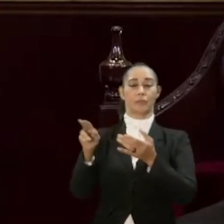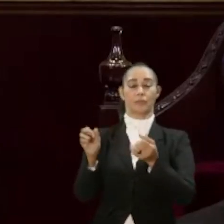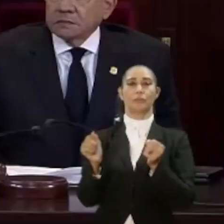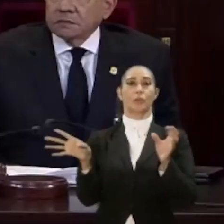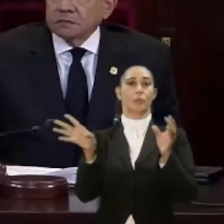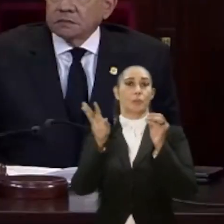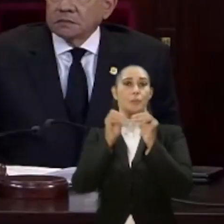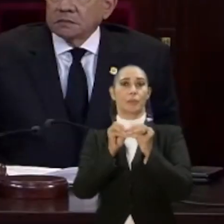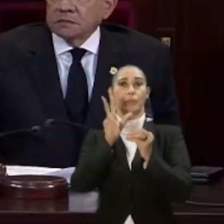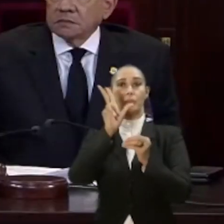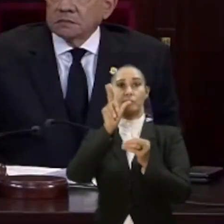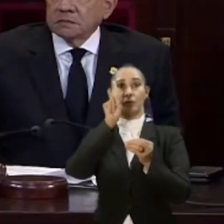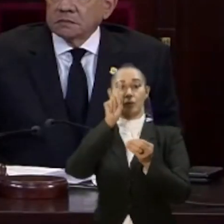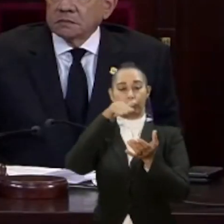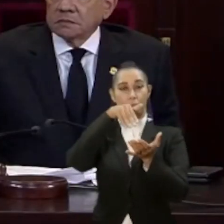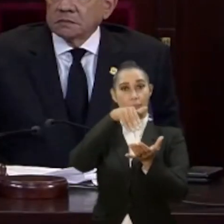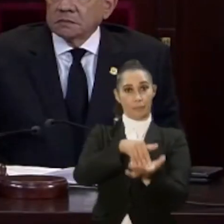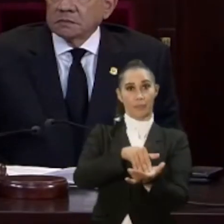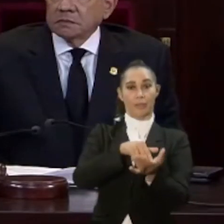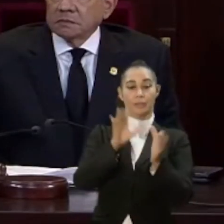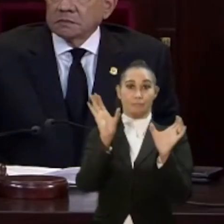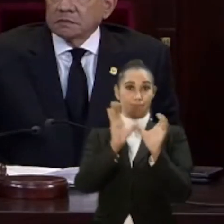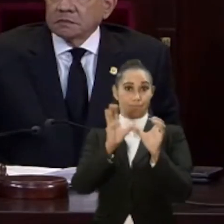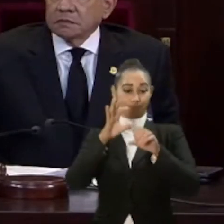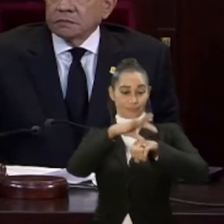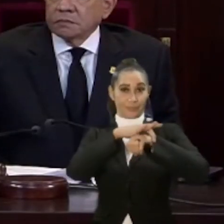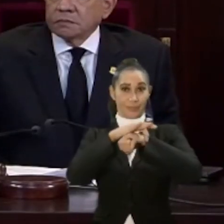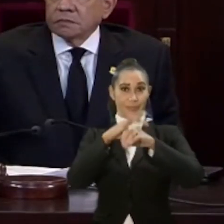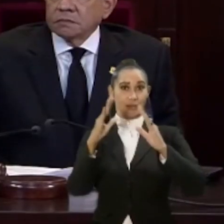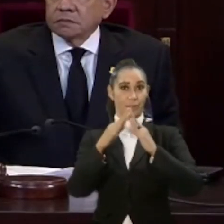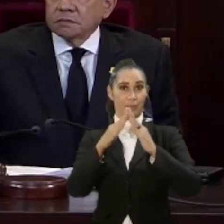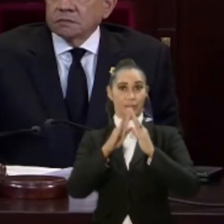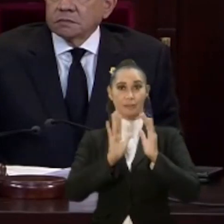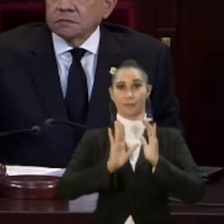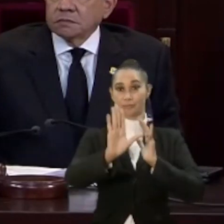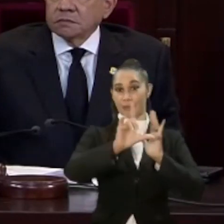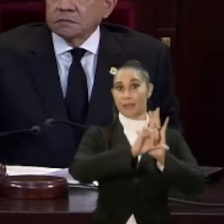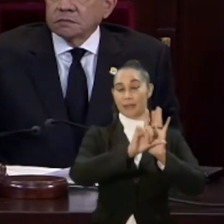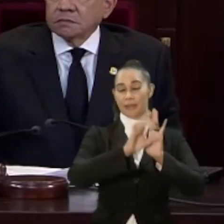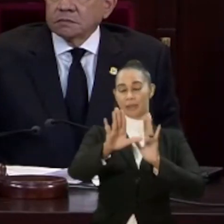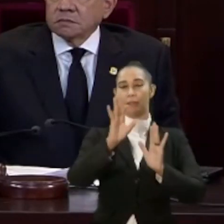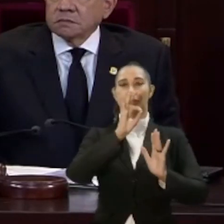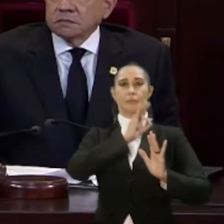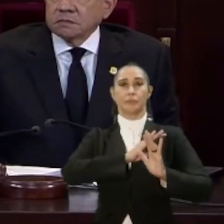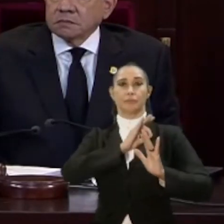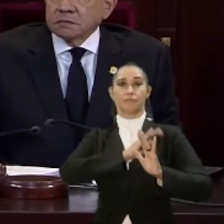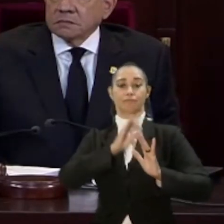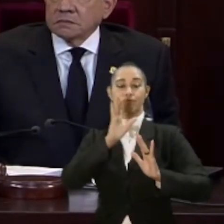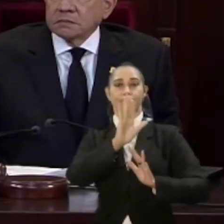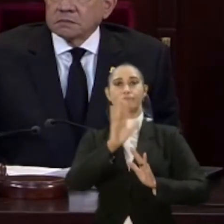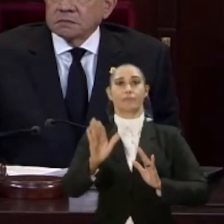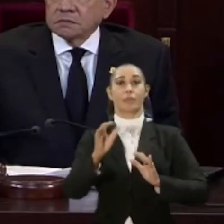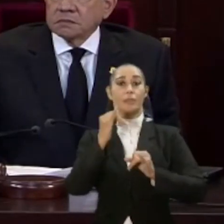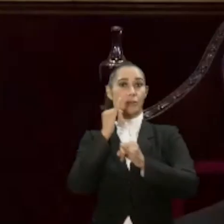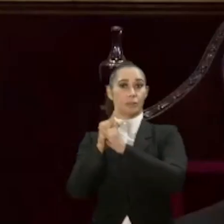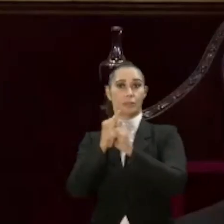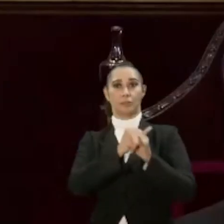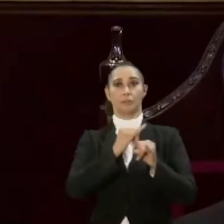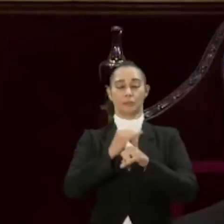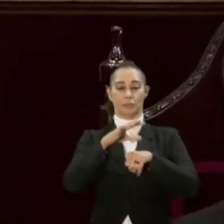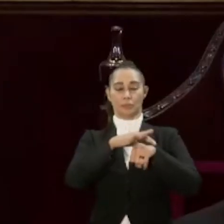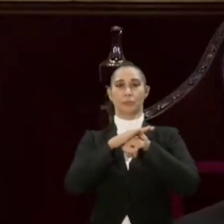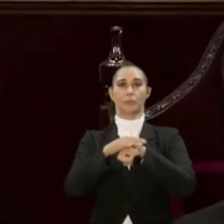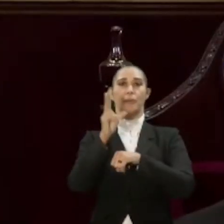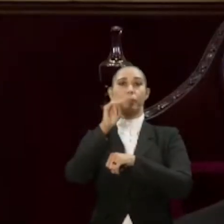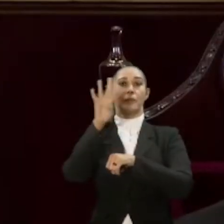de 31.637 certificados de títulos definitivos a favor de beneficiarios finales y de instituciones estatales